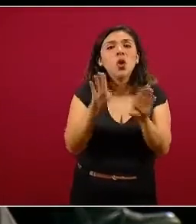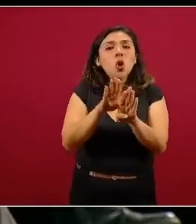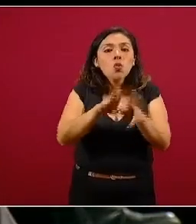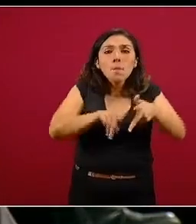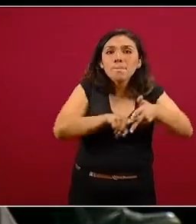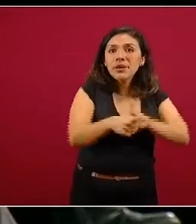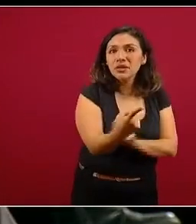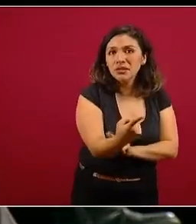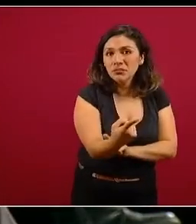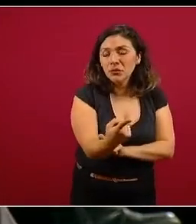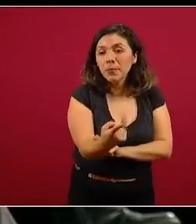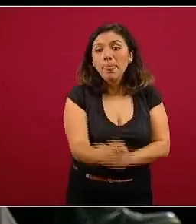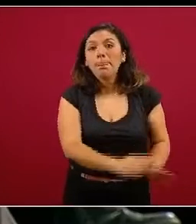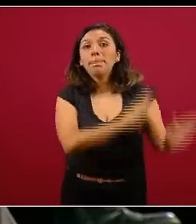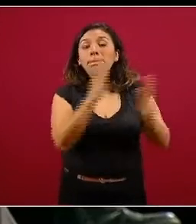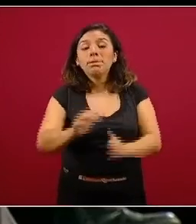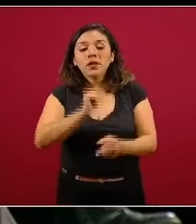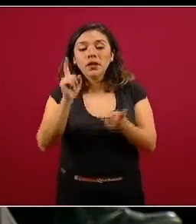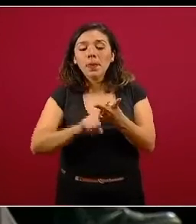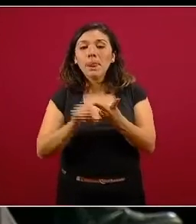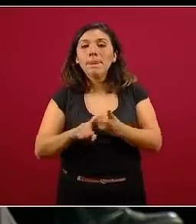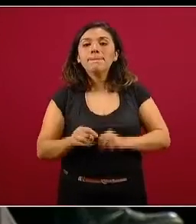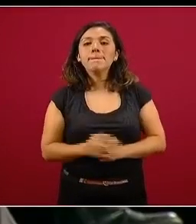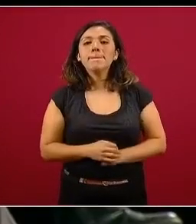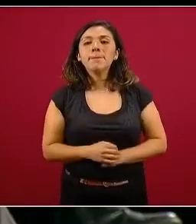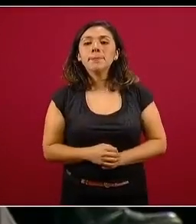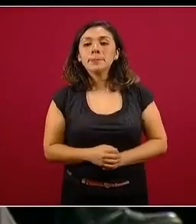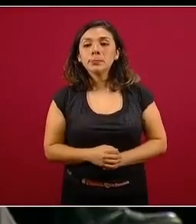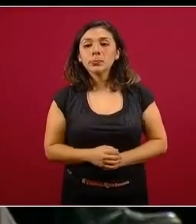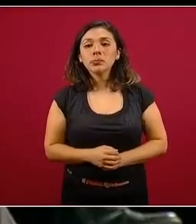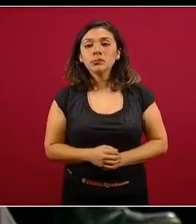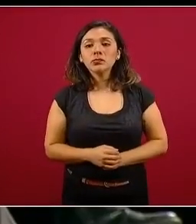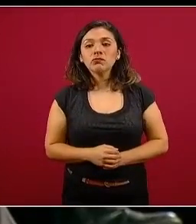inició. Y la otra pregunta es sobre las